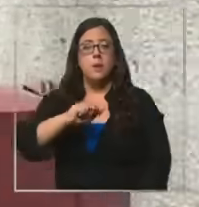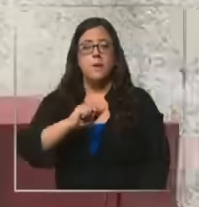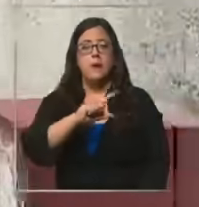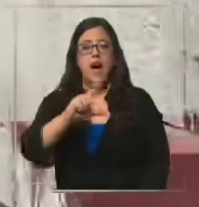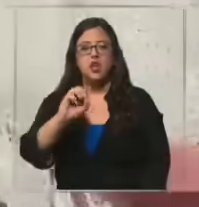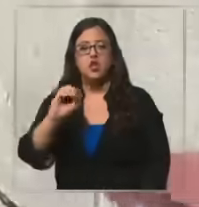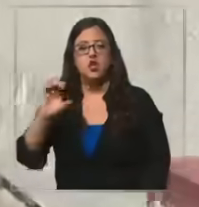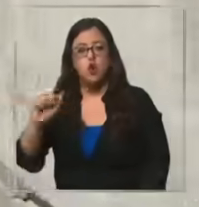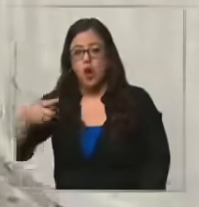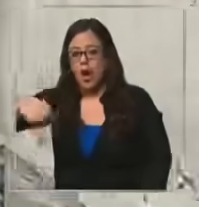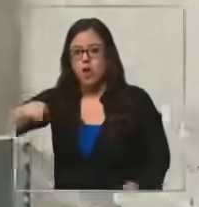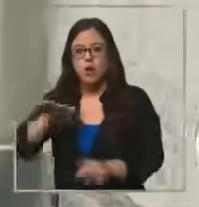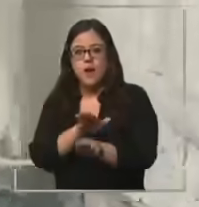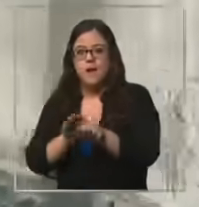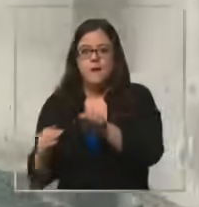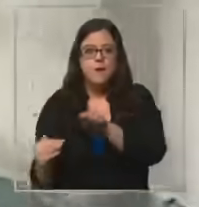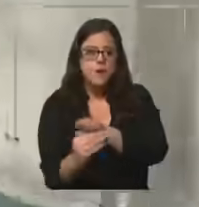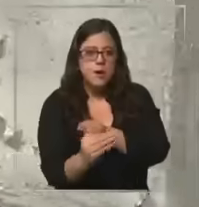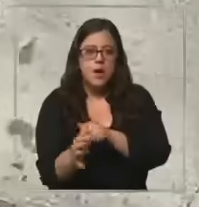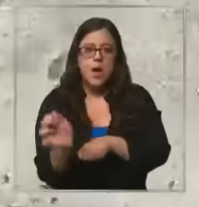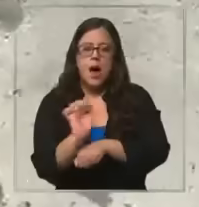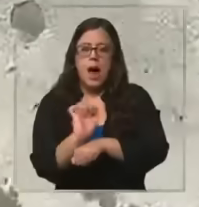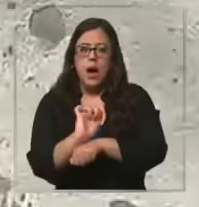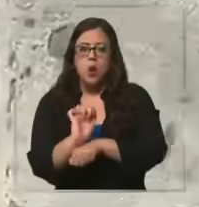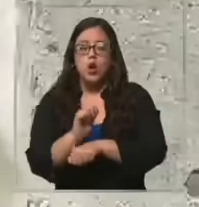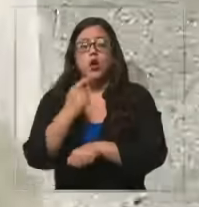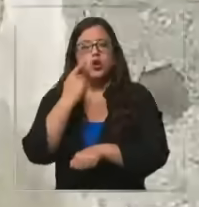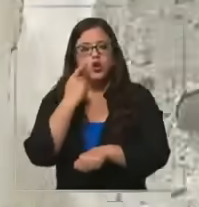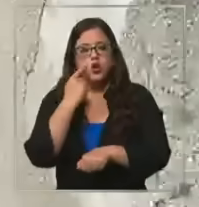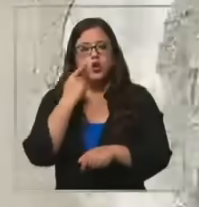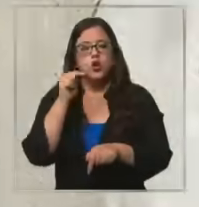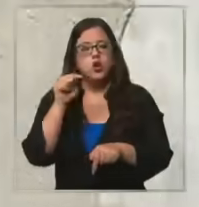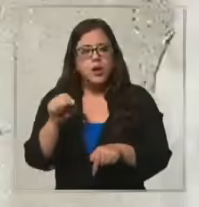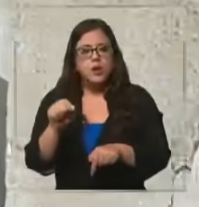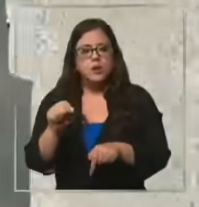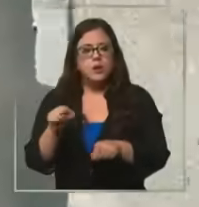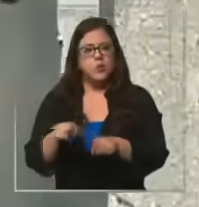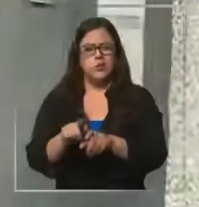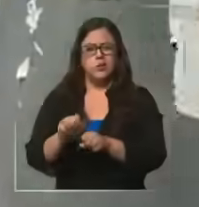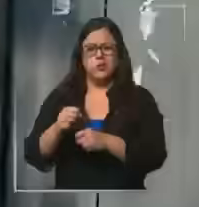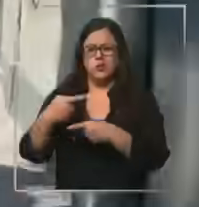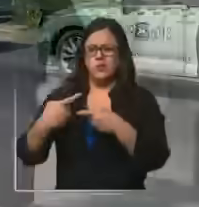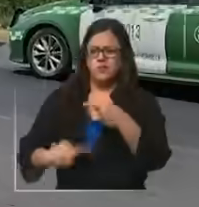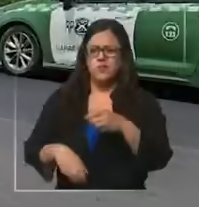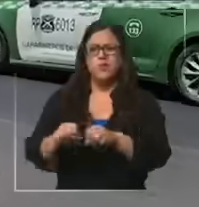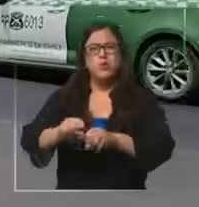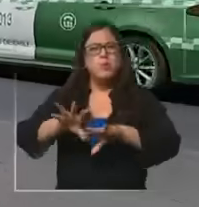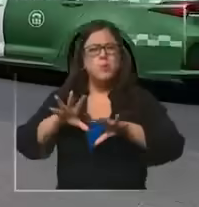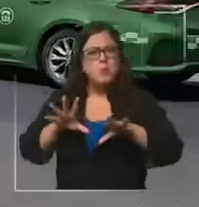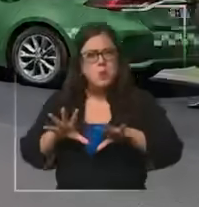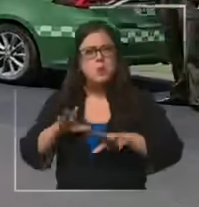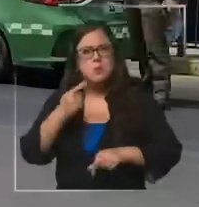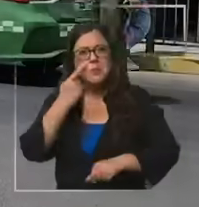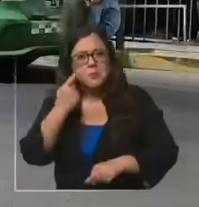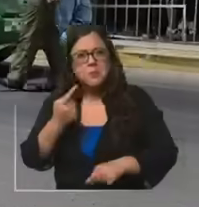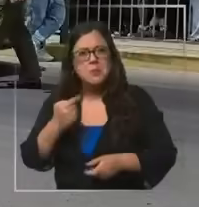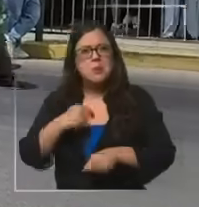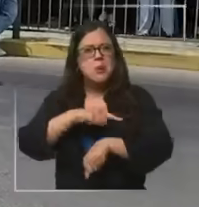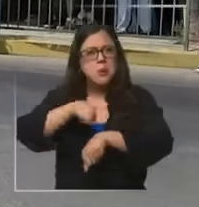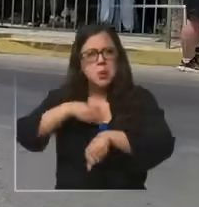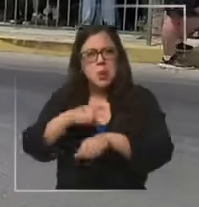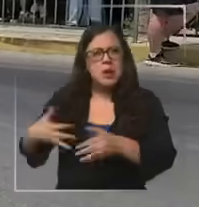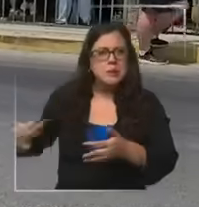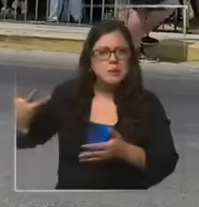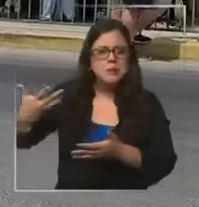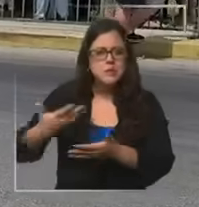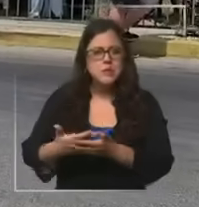sujetos hacen es interceptar este vehículo. Y fíjate, Macarena, que es bastante sorprendente lo que hemos conocido durante las últimas horas,